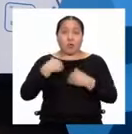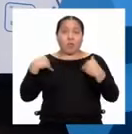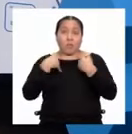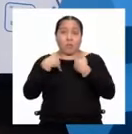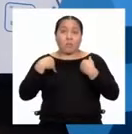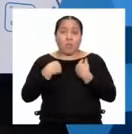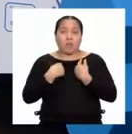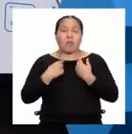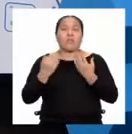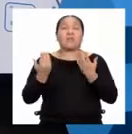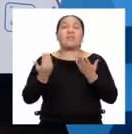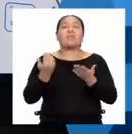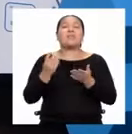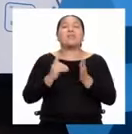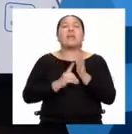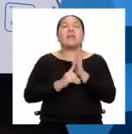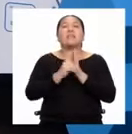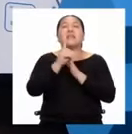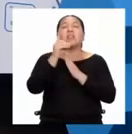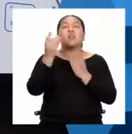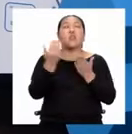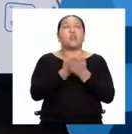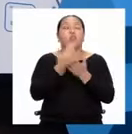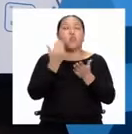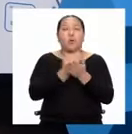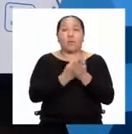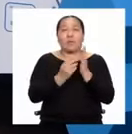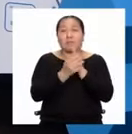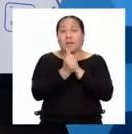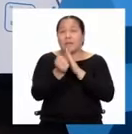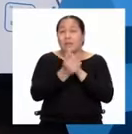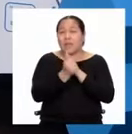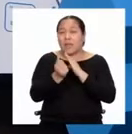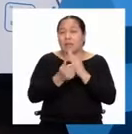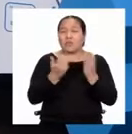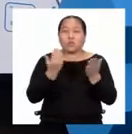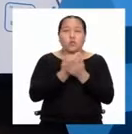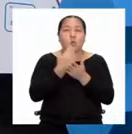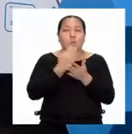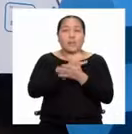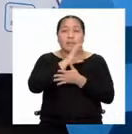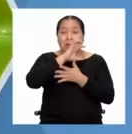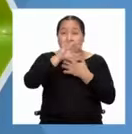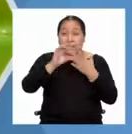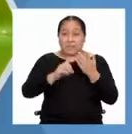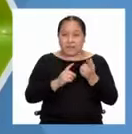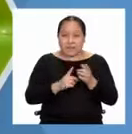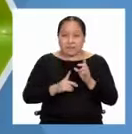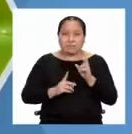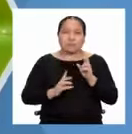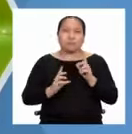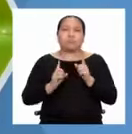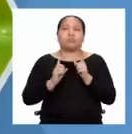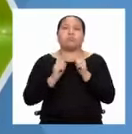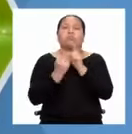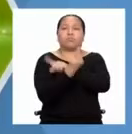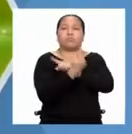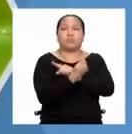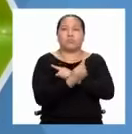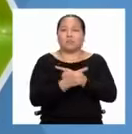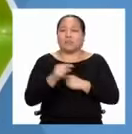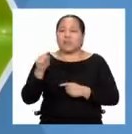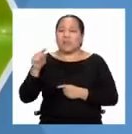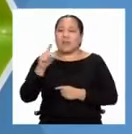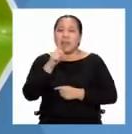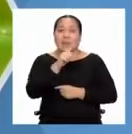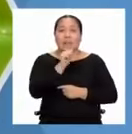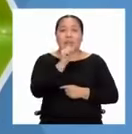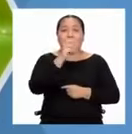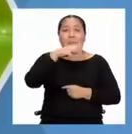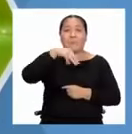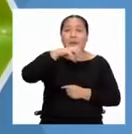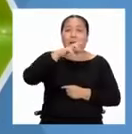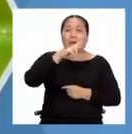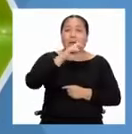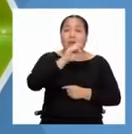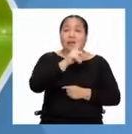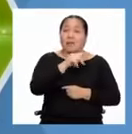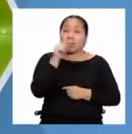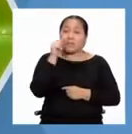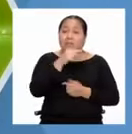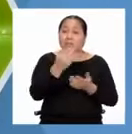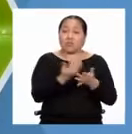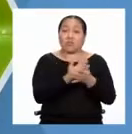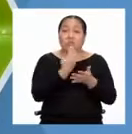nuevas habilidades, características y mutaciones logra evolucionar. Y como postulaba Lamarck, esas nuevas características